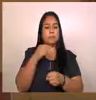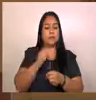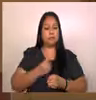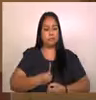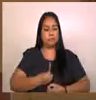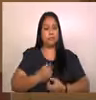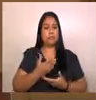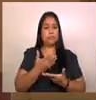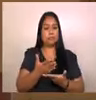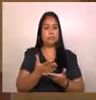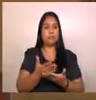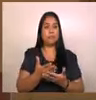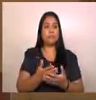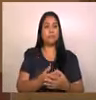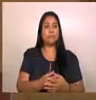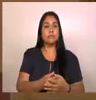que